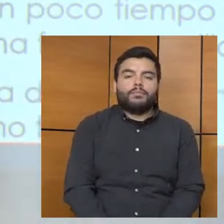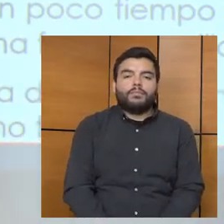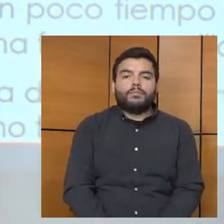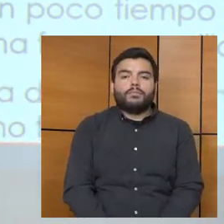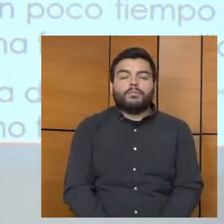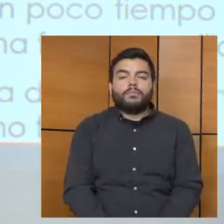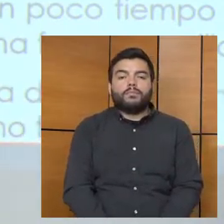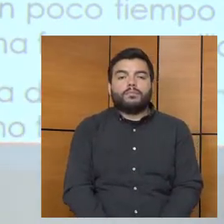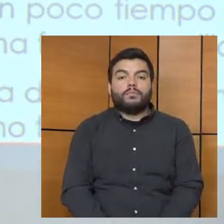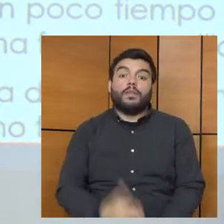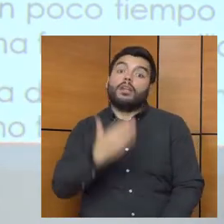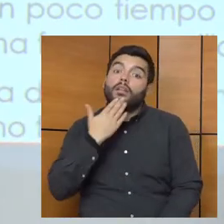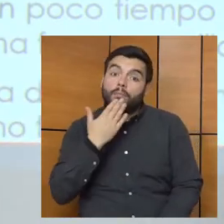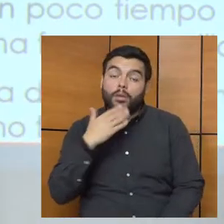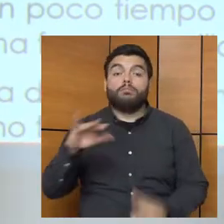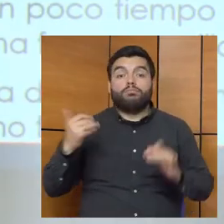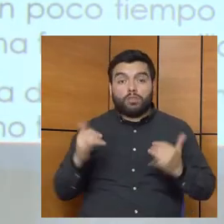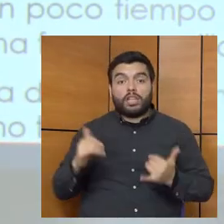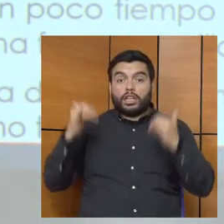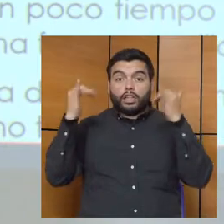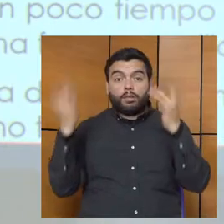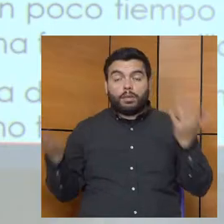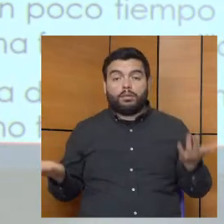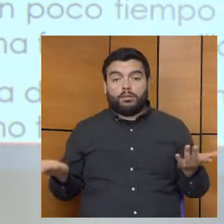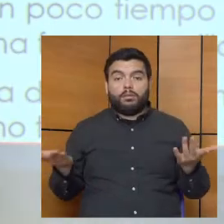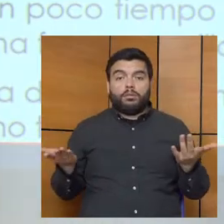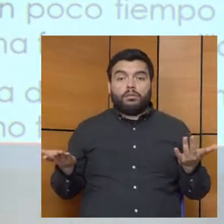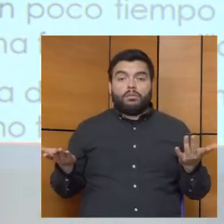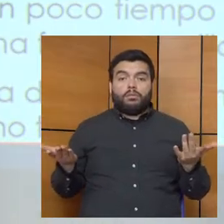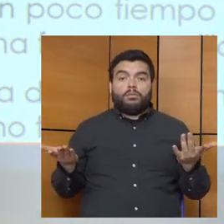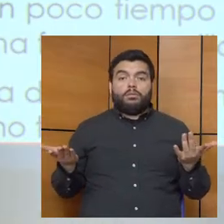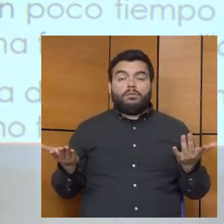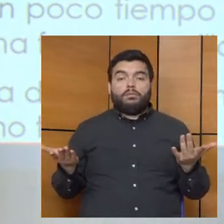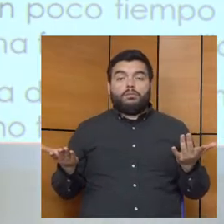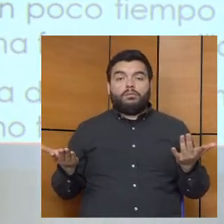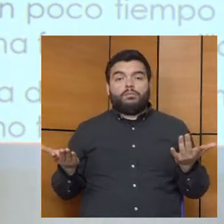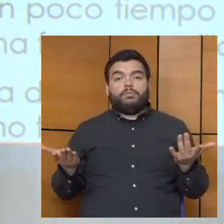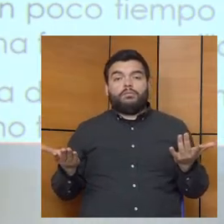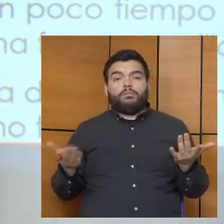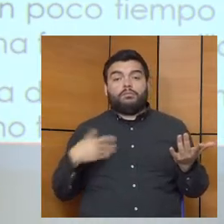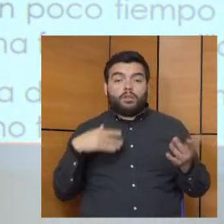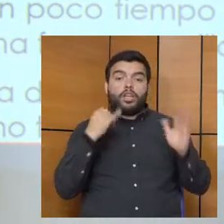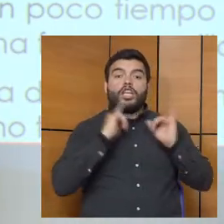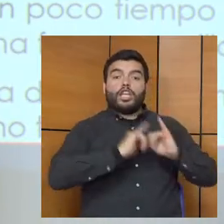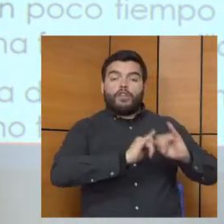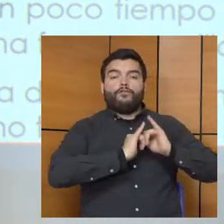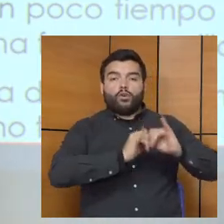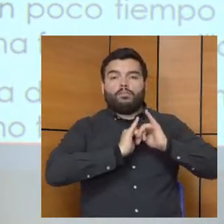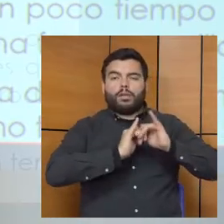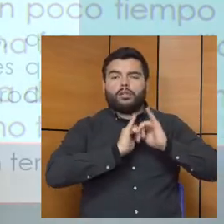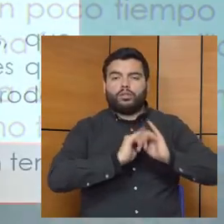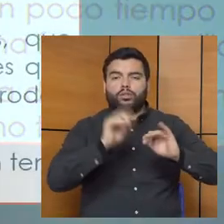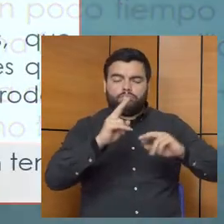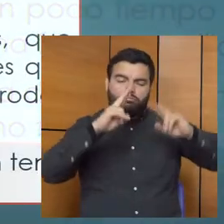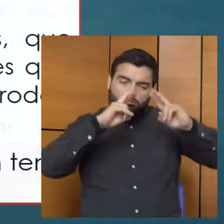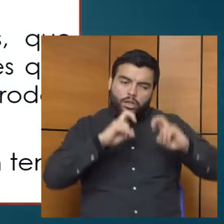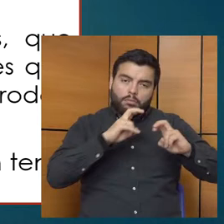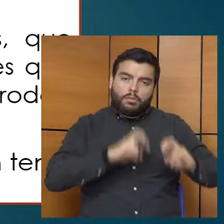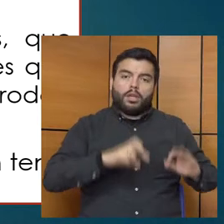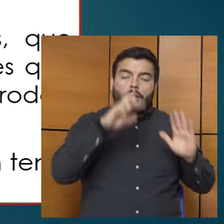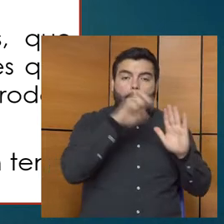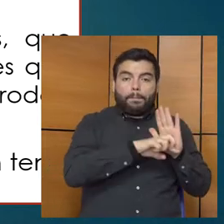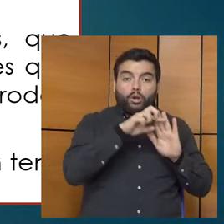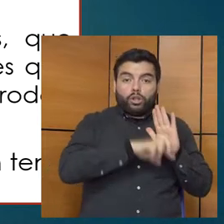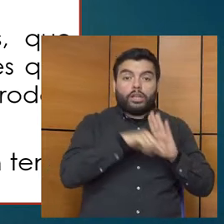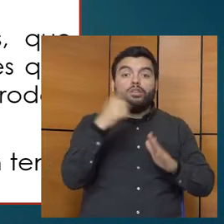Y también una forma de entretenimiento, es una forma de entretenimiento. Fijaos que luego vamos a ver unos datos, ¿no?, de los resultados que nos ofrecía